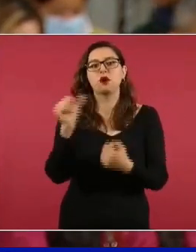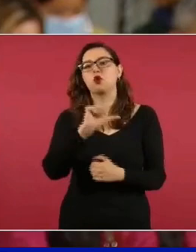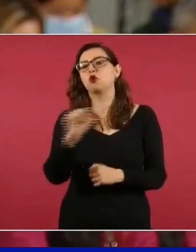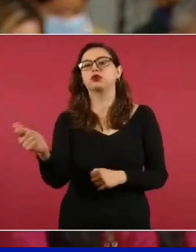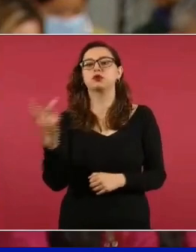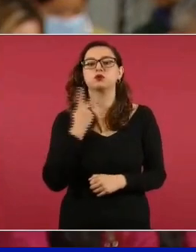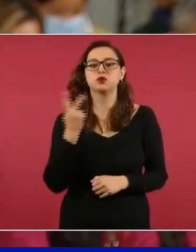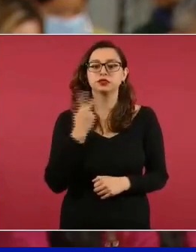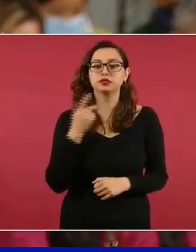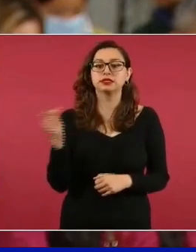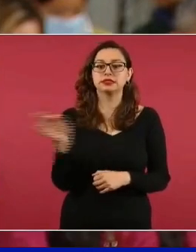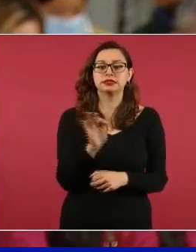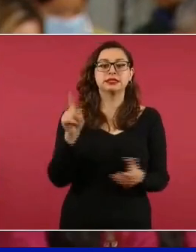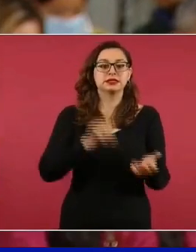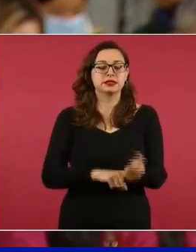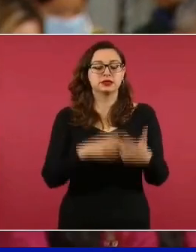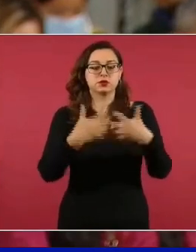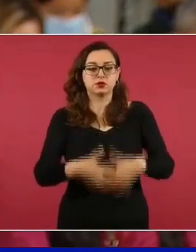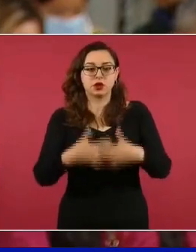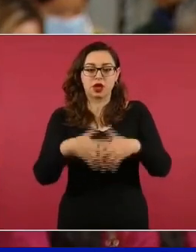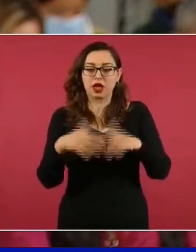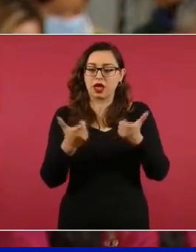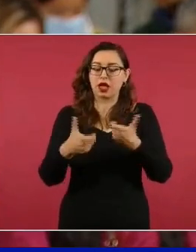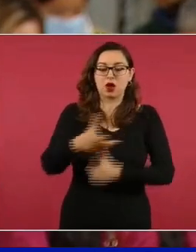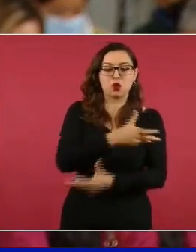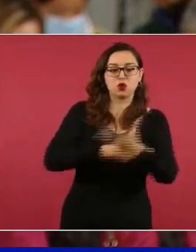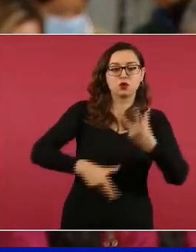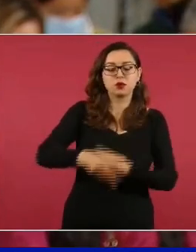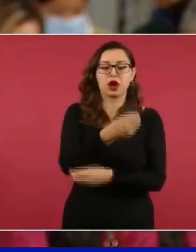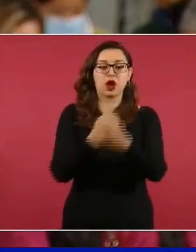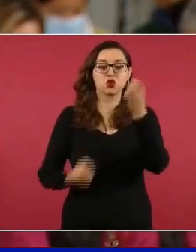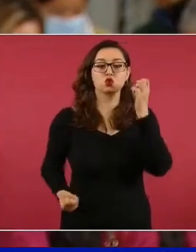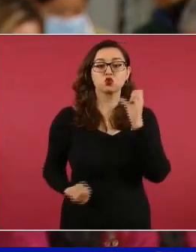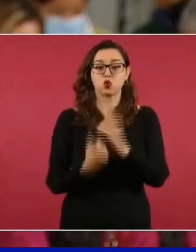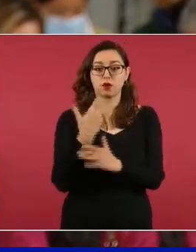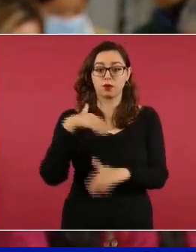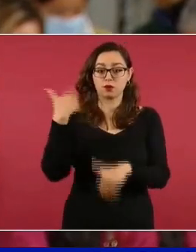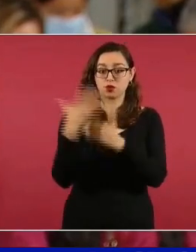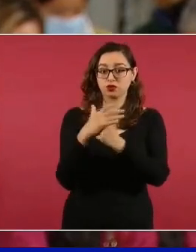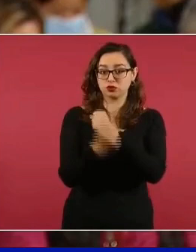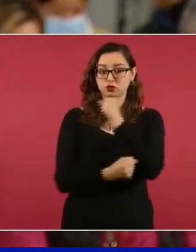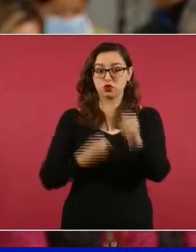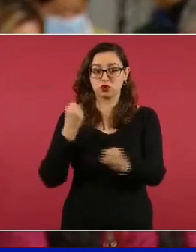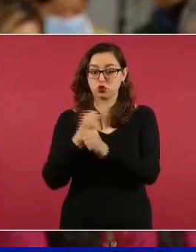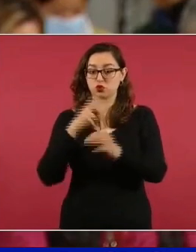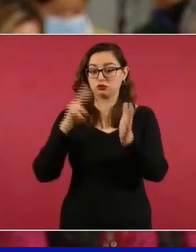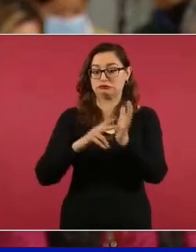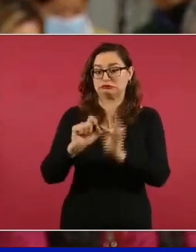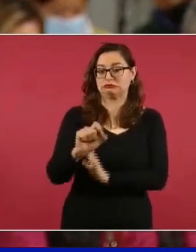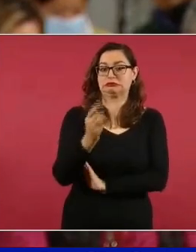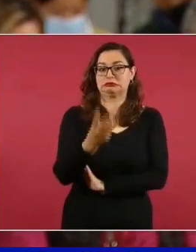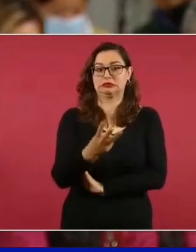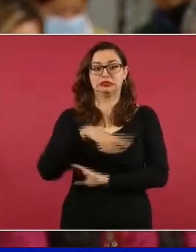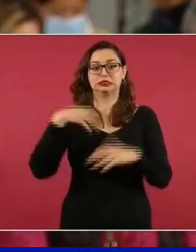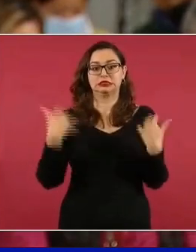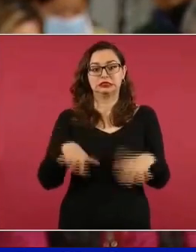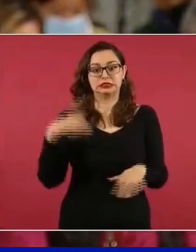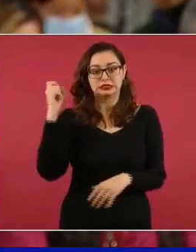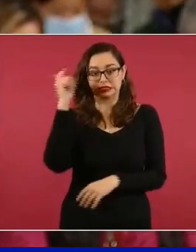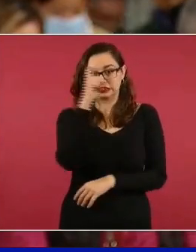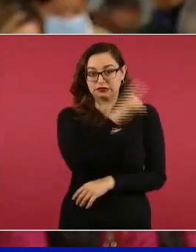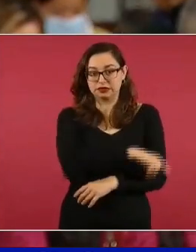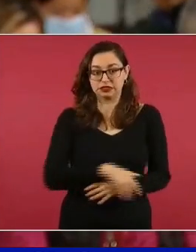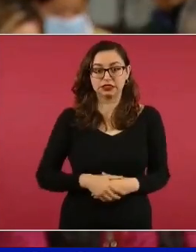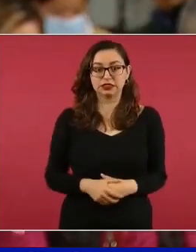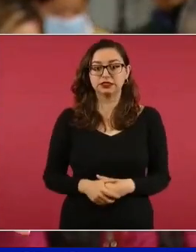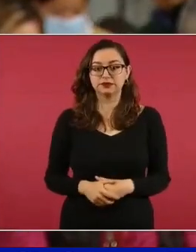mejor hasta tanto industrial como económica, para no tener un año tan difícil como se pinta que podría ser el 23 y el cierre de este mismo año,